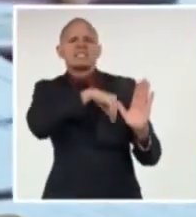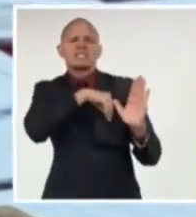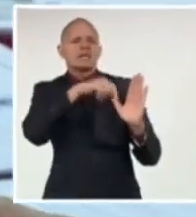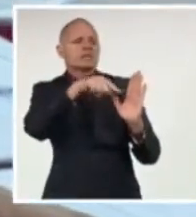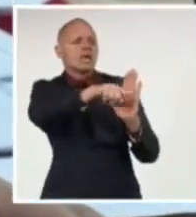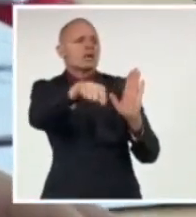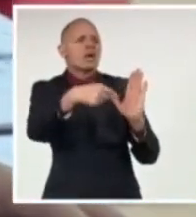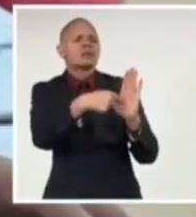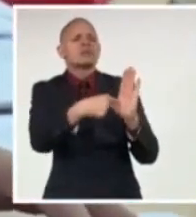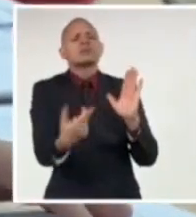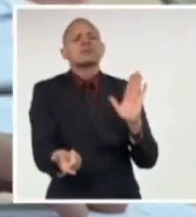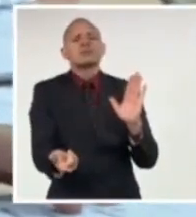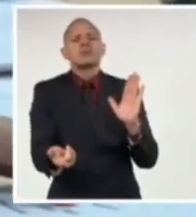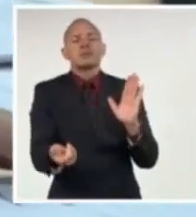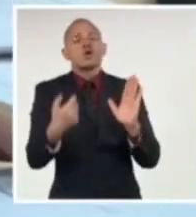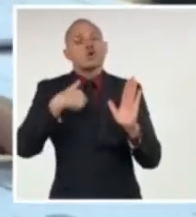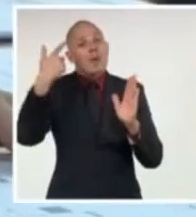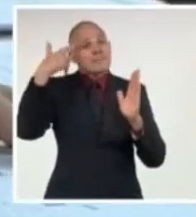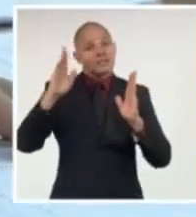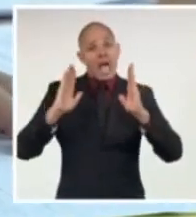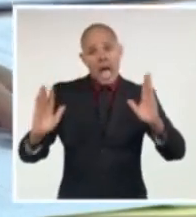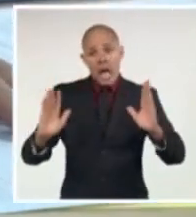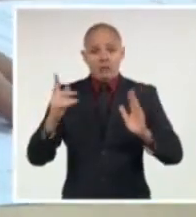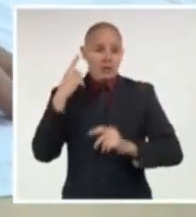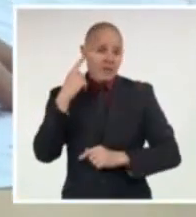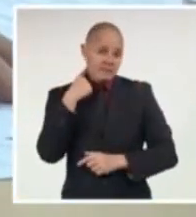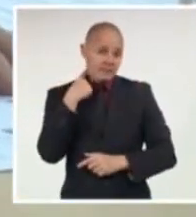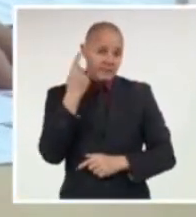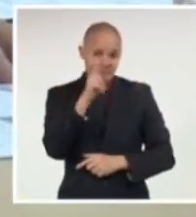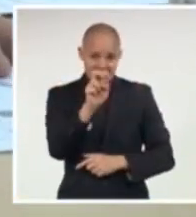2023, yo me atrevo a decir que